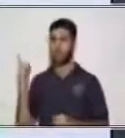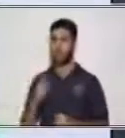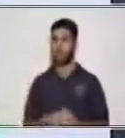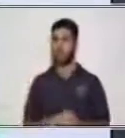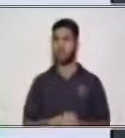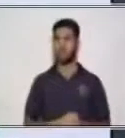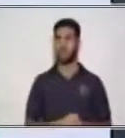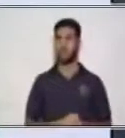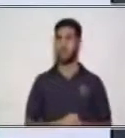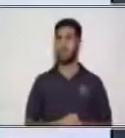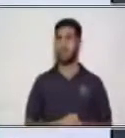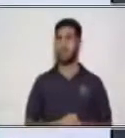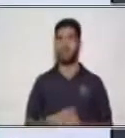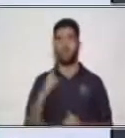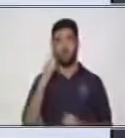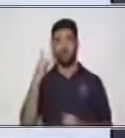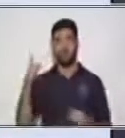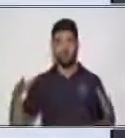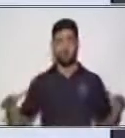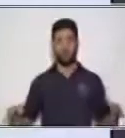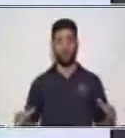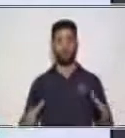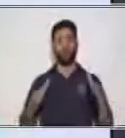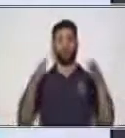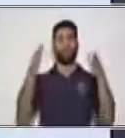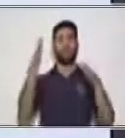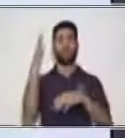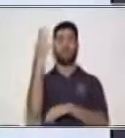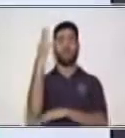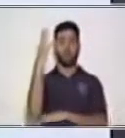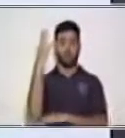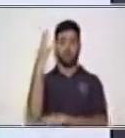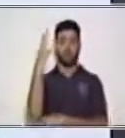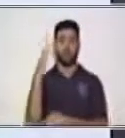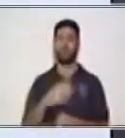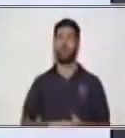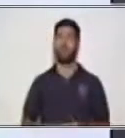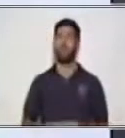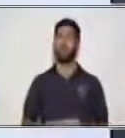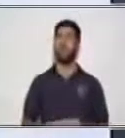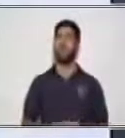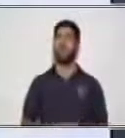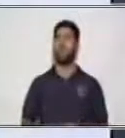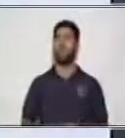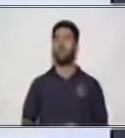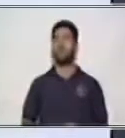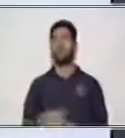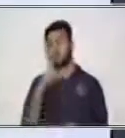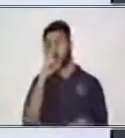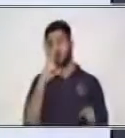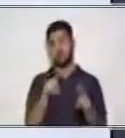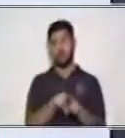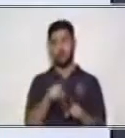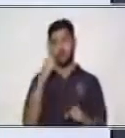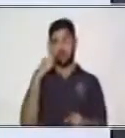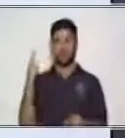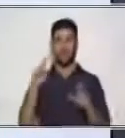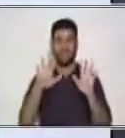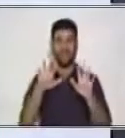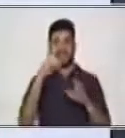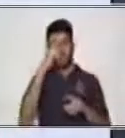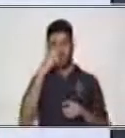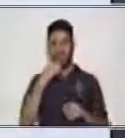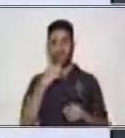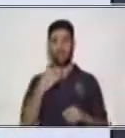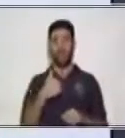tiene la ceiba, ¿verdad? Igual la moneda, todas las monedas tienen, por ejemplo, la de 10 centavos